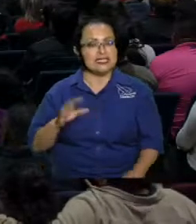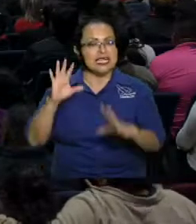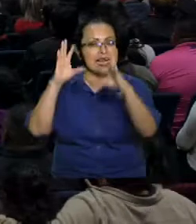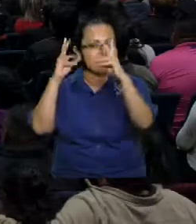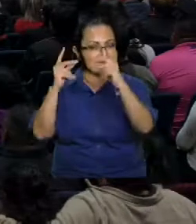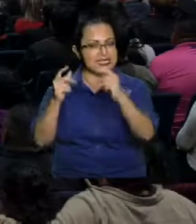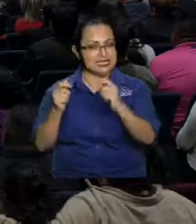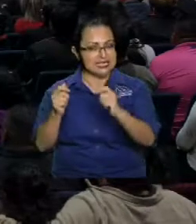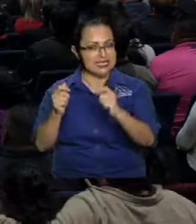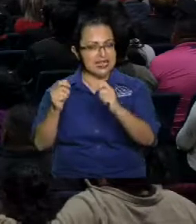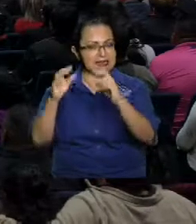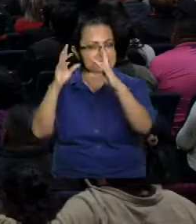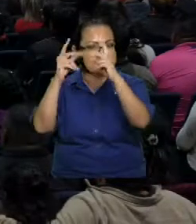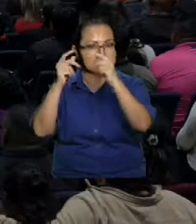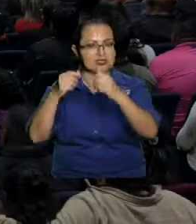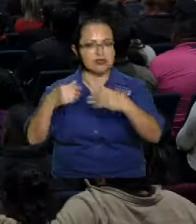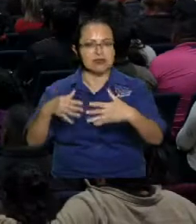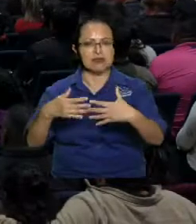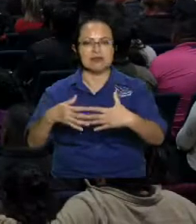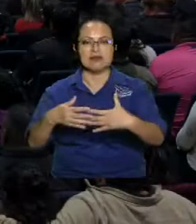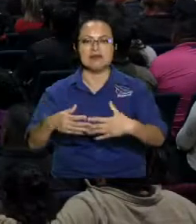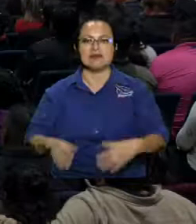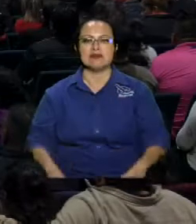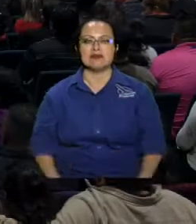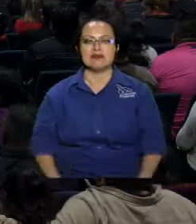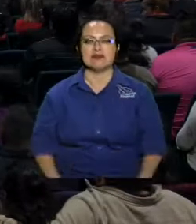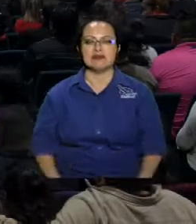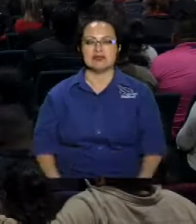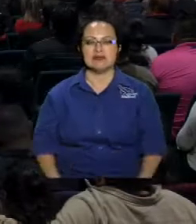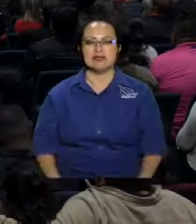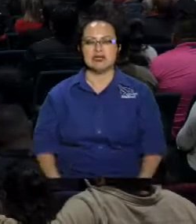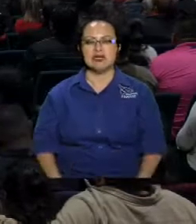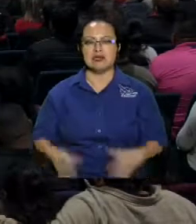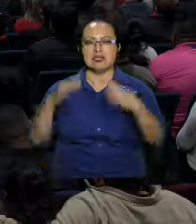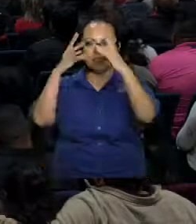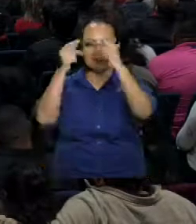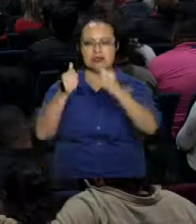Eso sería la administración. Ahora vamos a lo espiritual.